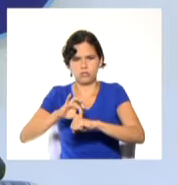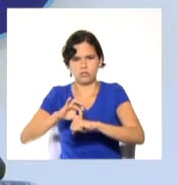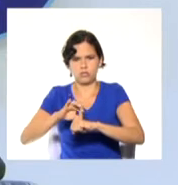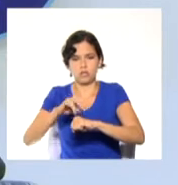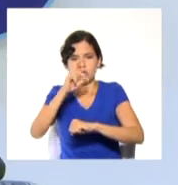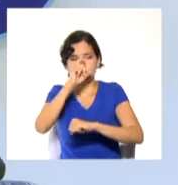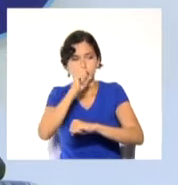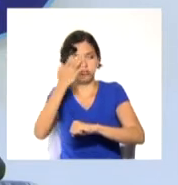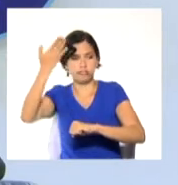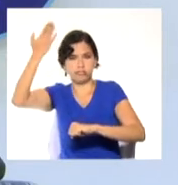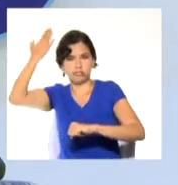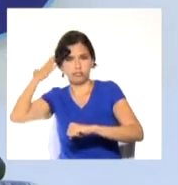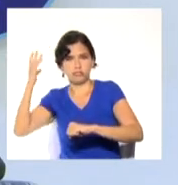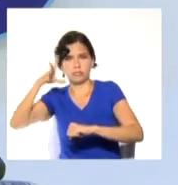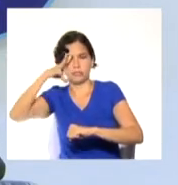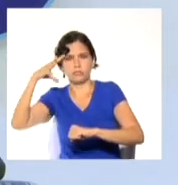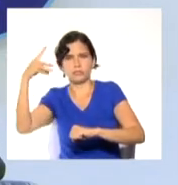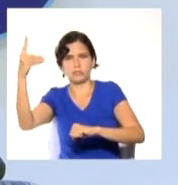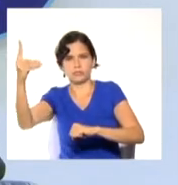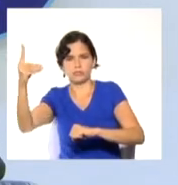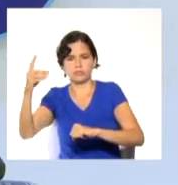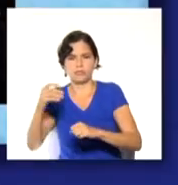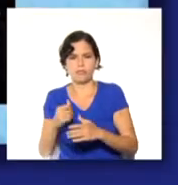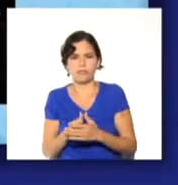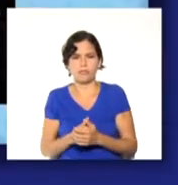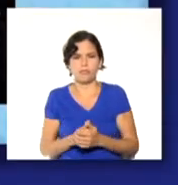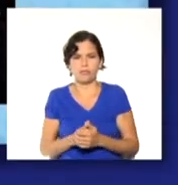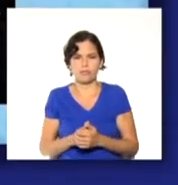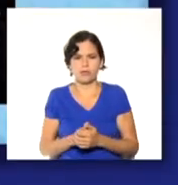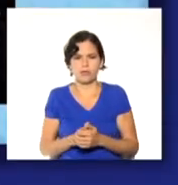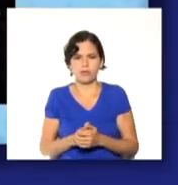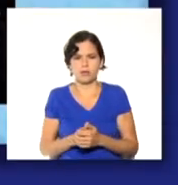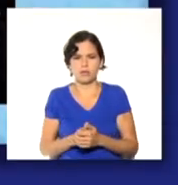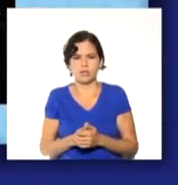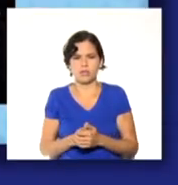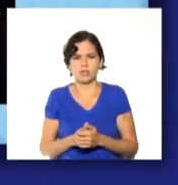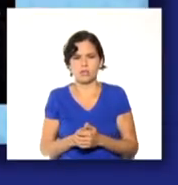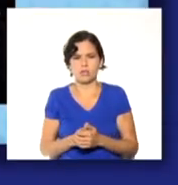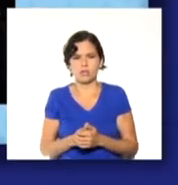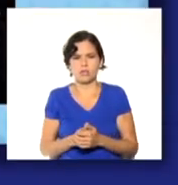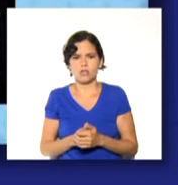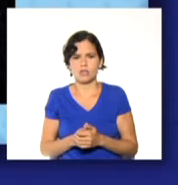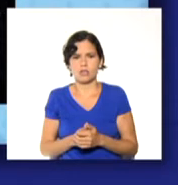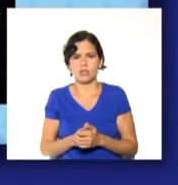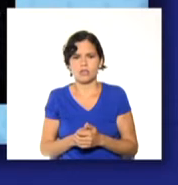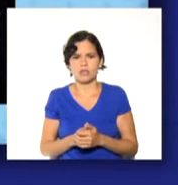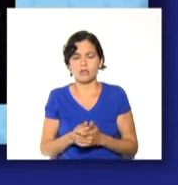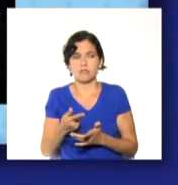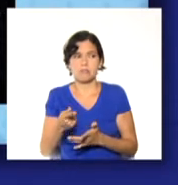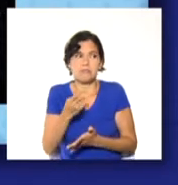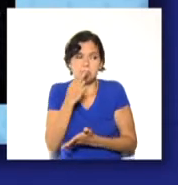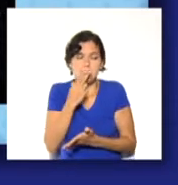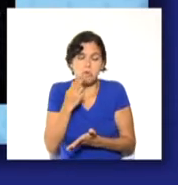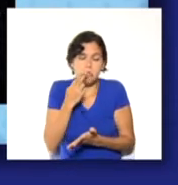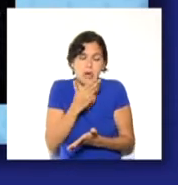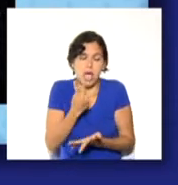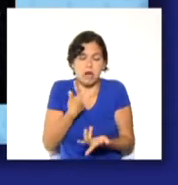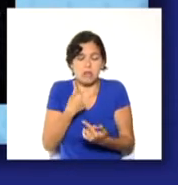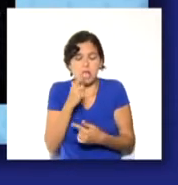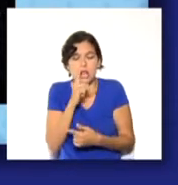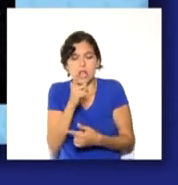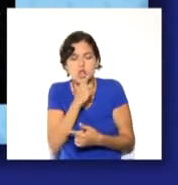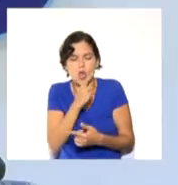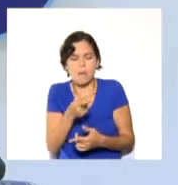Años antes de Cristo, señor Demócrito y Leucipo se ocuparon de darle nombre a